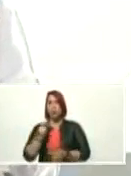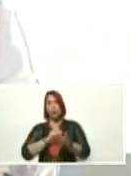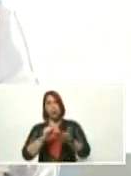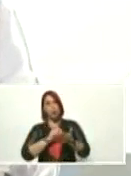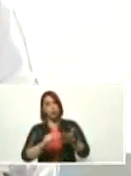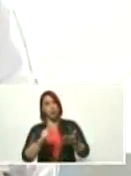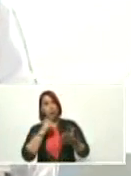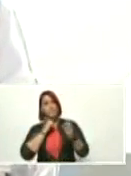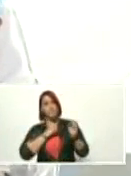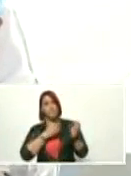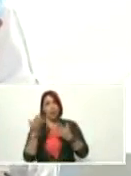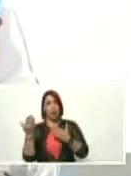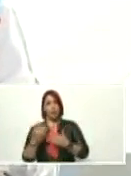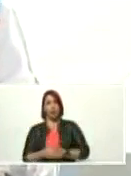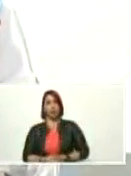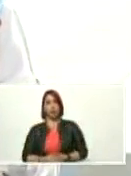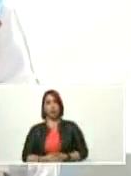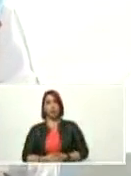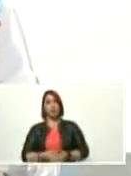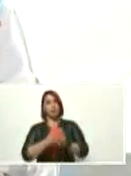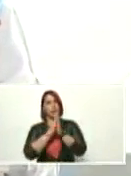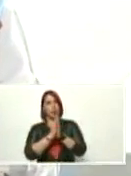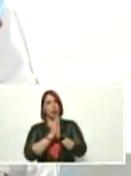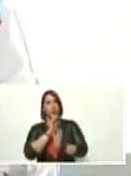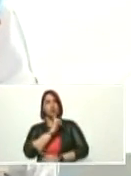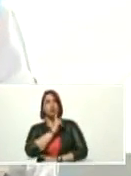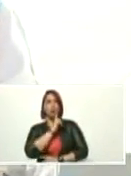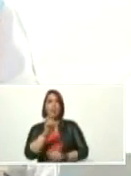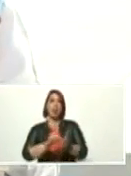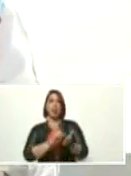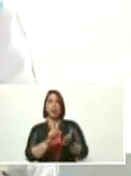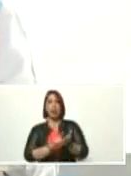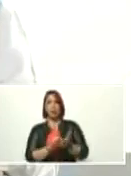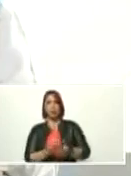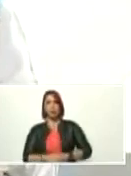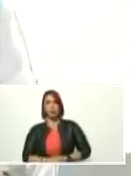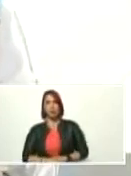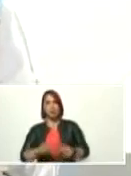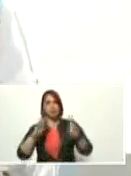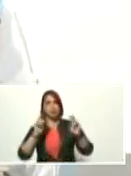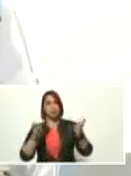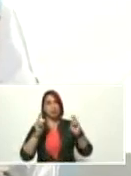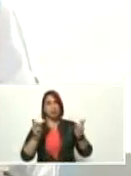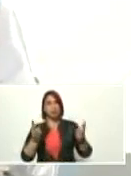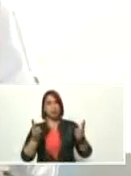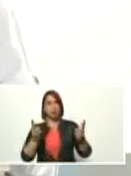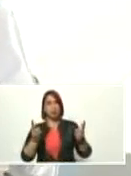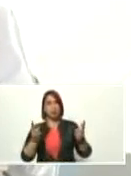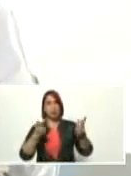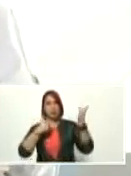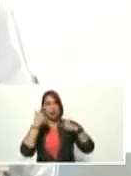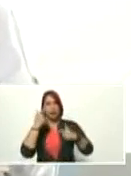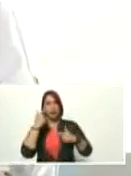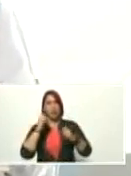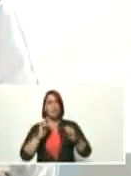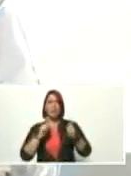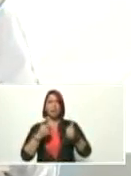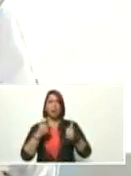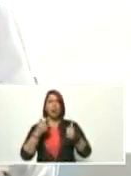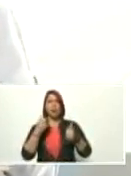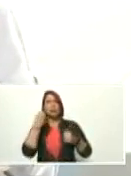enviaba que le pusiera el libro, al libro el título. Y Chávez empezó a ensayar